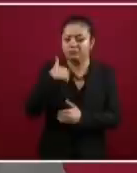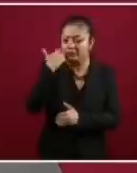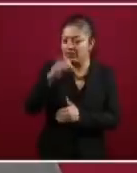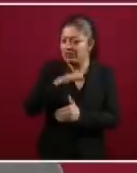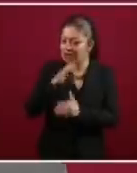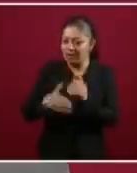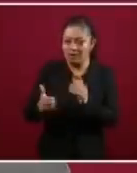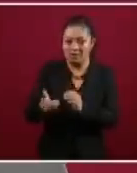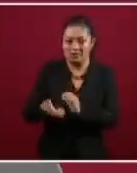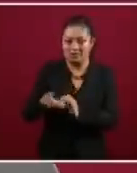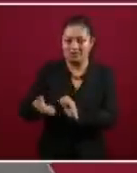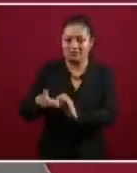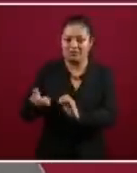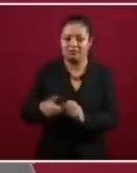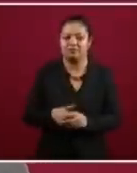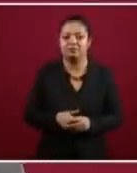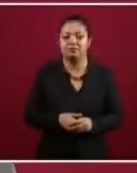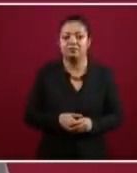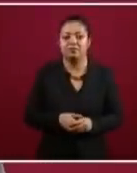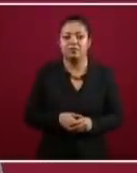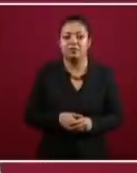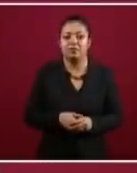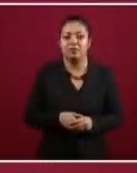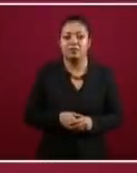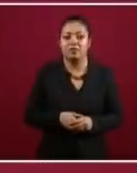Se padece mucho, se